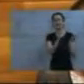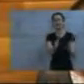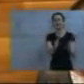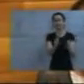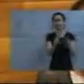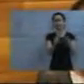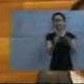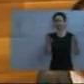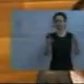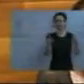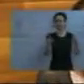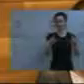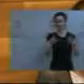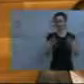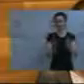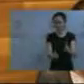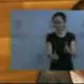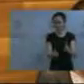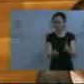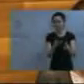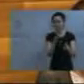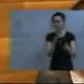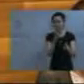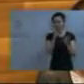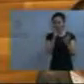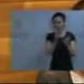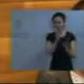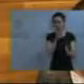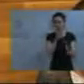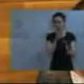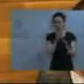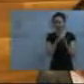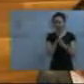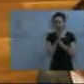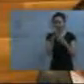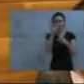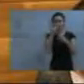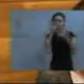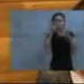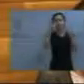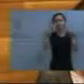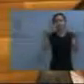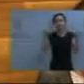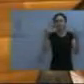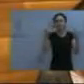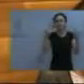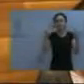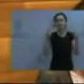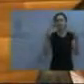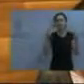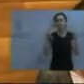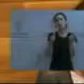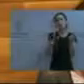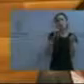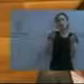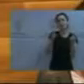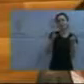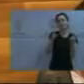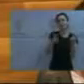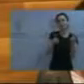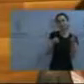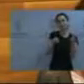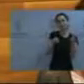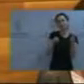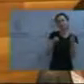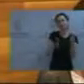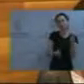y tenemos dudas de que muchas de ellas puedan concurrir más de una empresa. Y le voy a poner algún